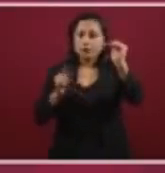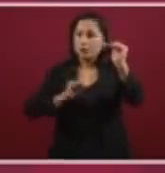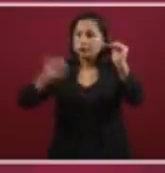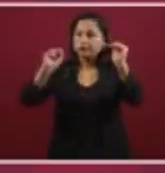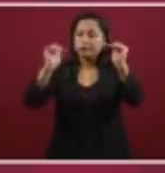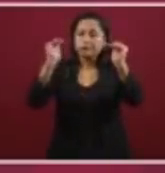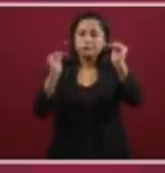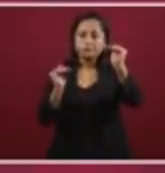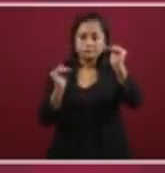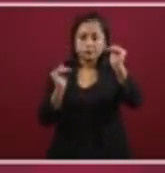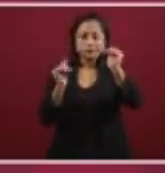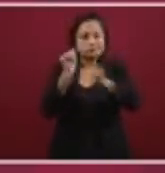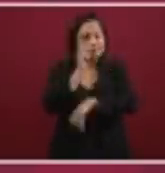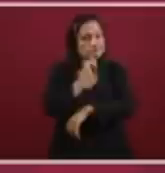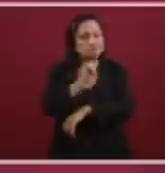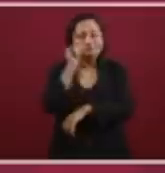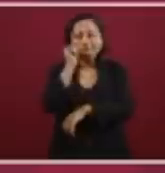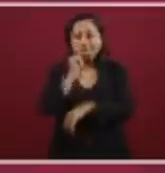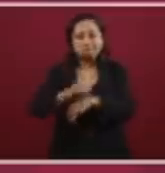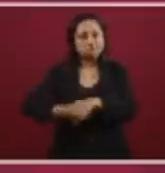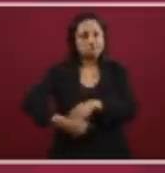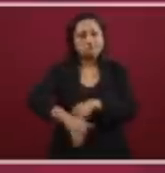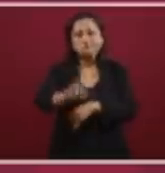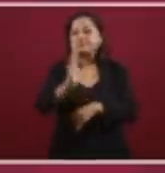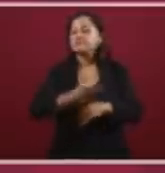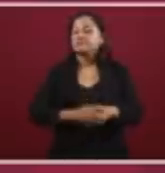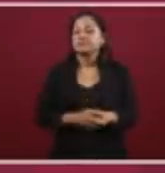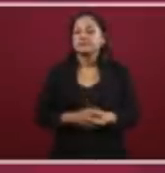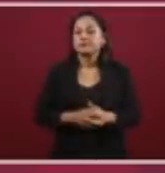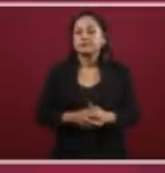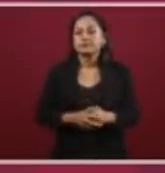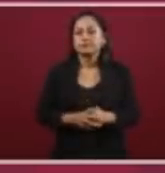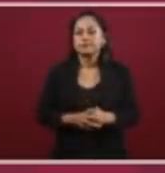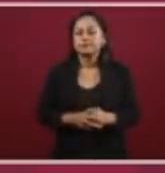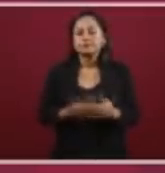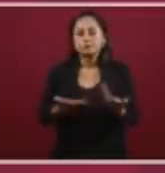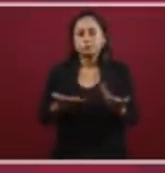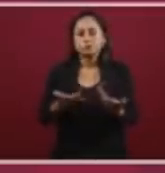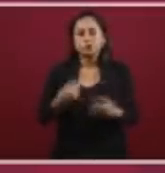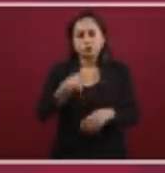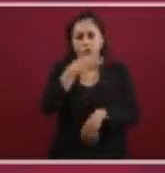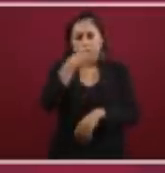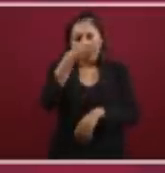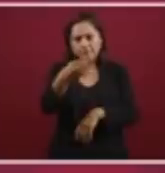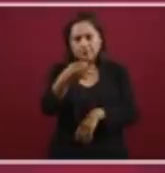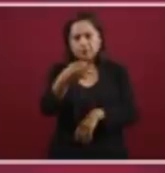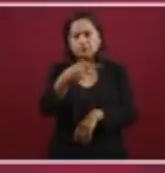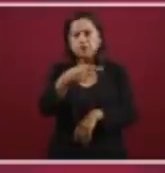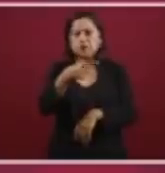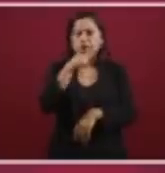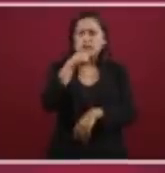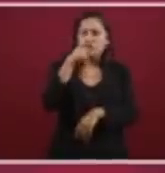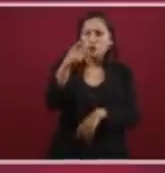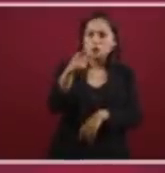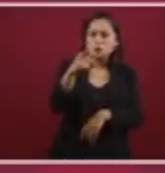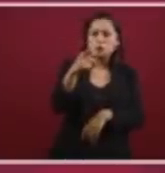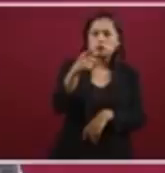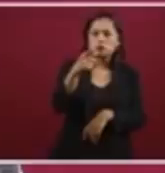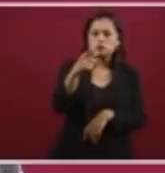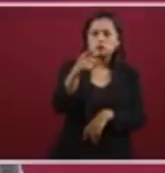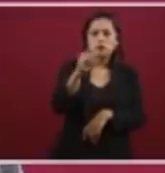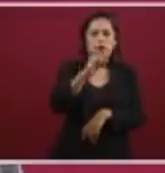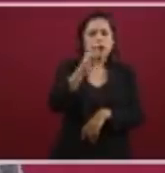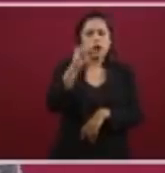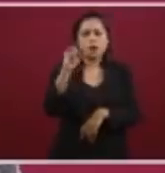de la inflación entonces no va a faltar la luz y no va a haber aumentos